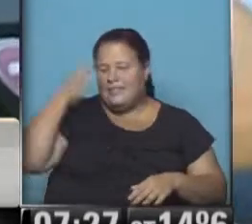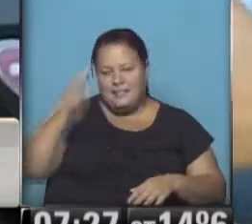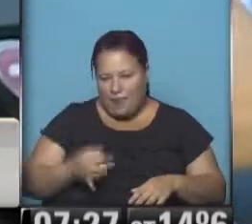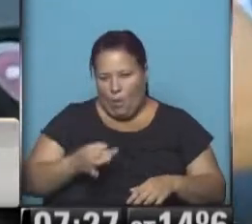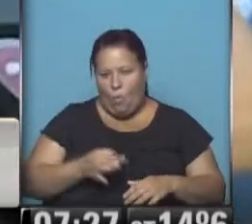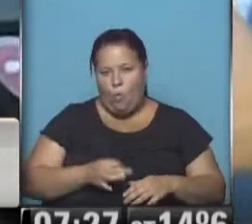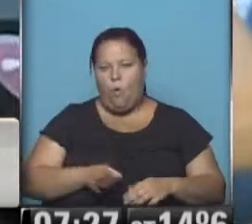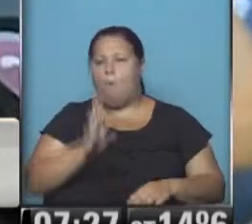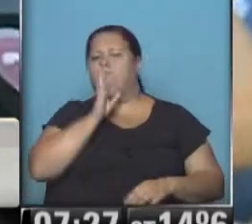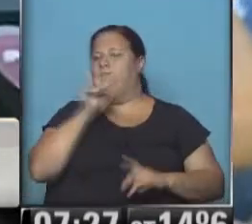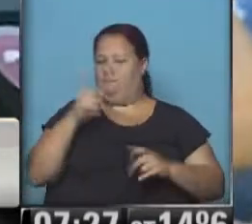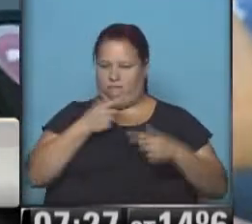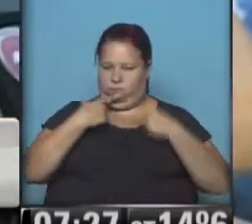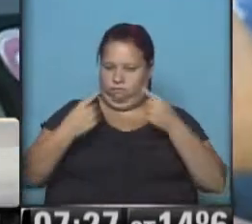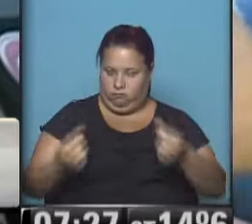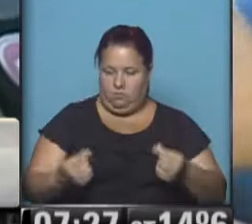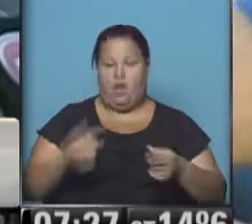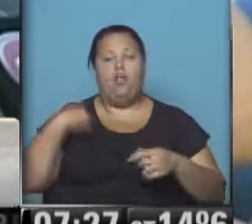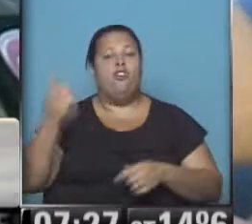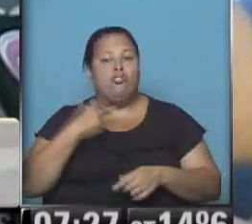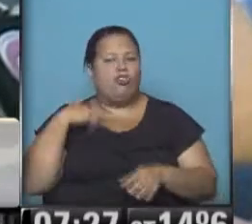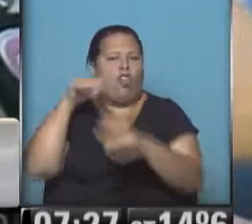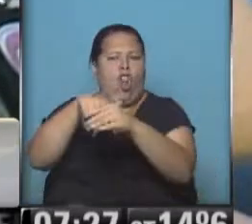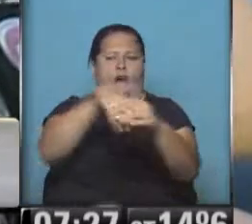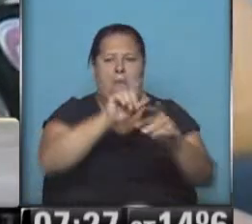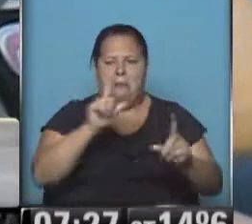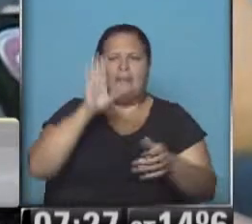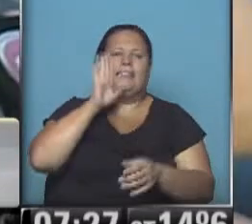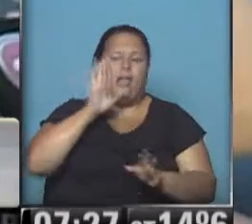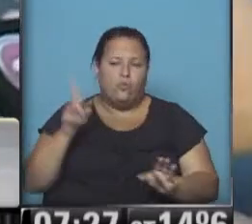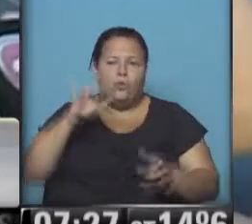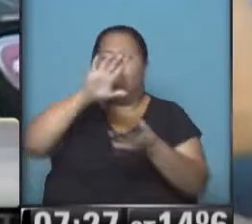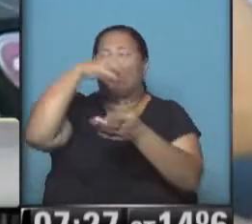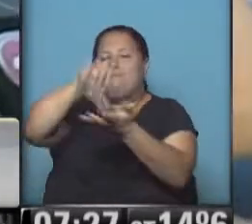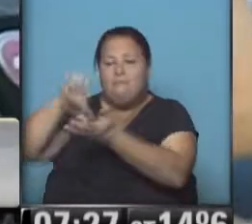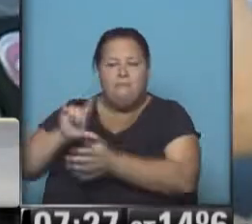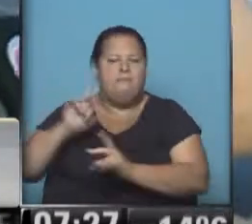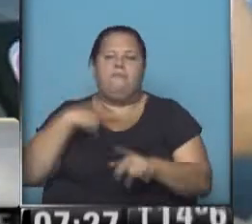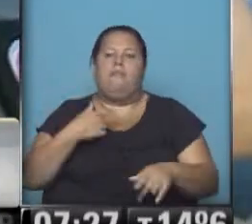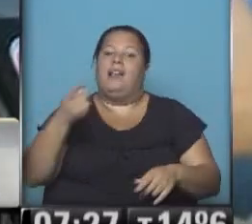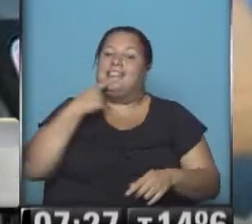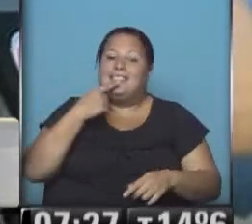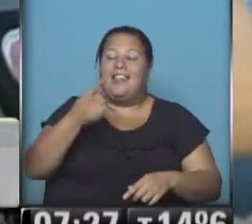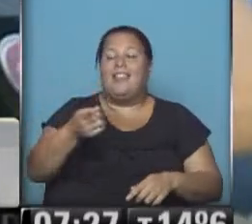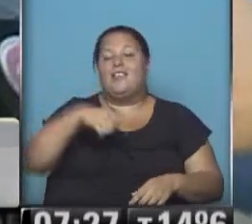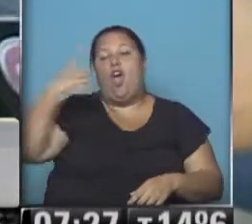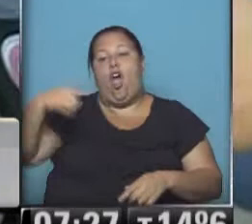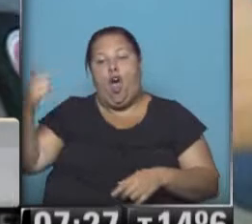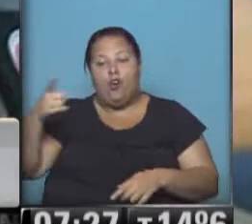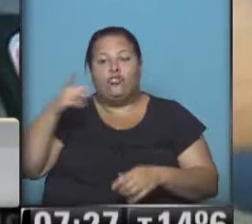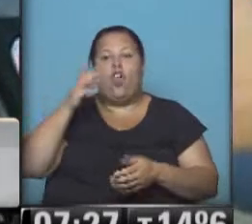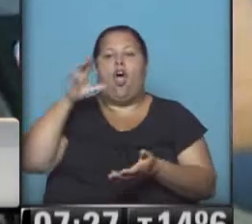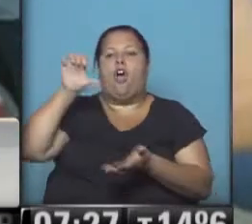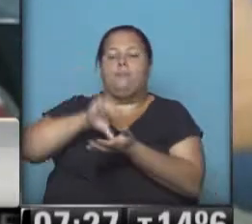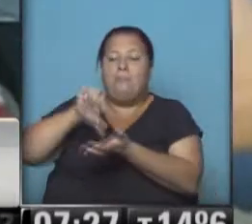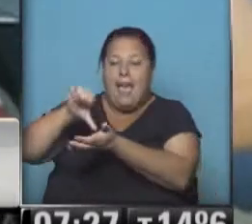no va a callar. Así como nosotros no nos metemos en la vida de los estados soberanos, no nos callamos cuando decimos que los otros estados soberanos